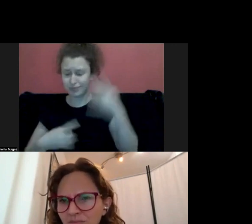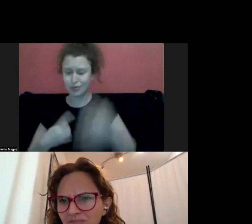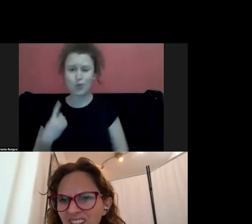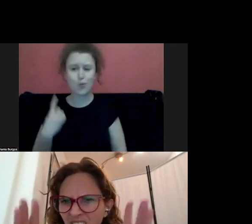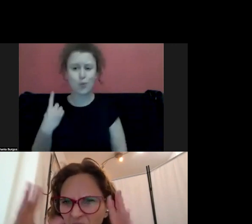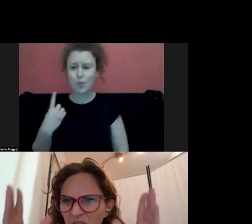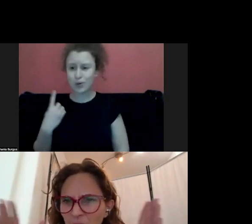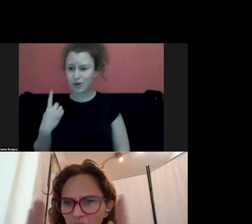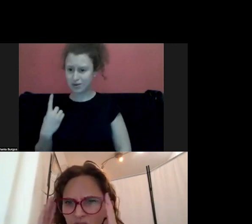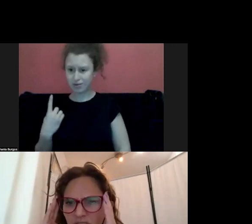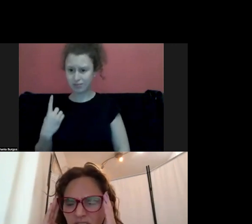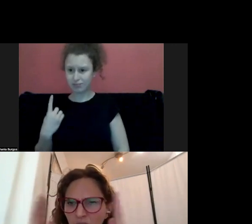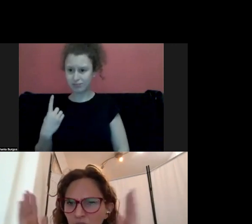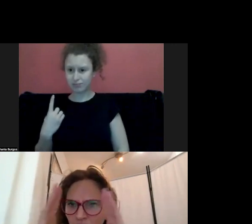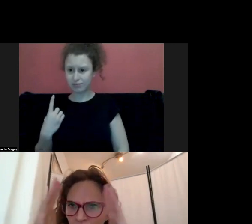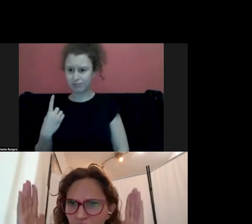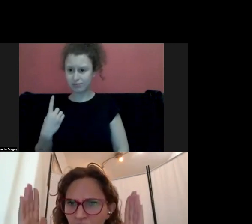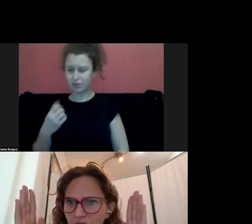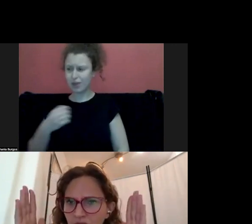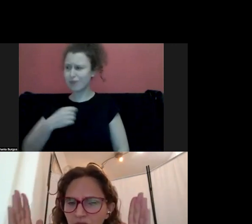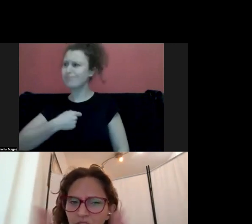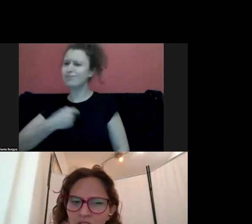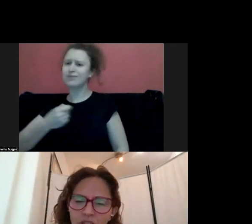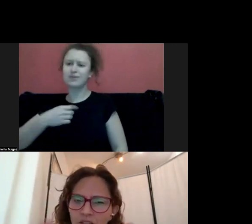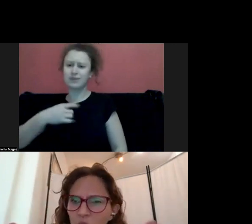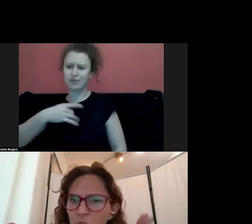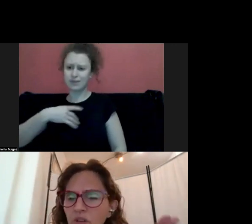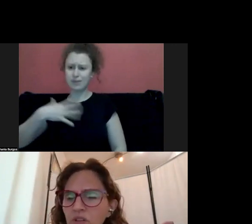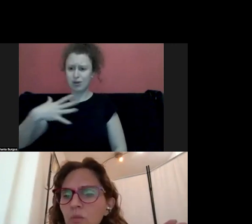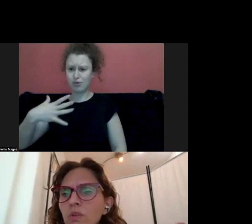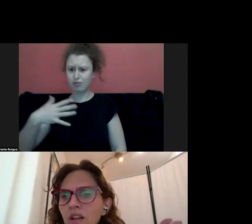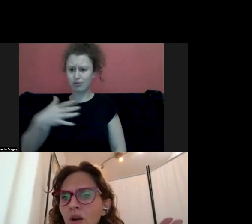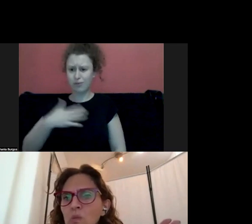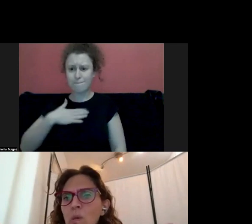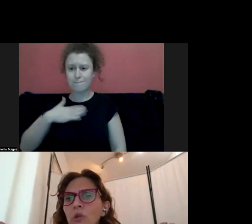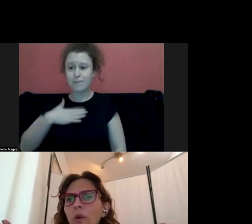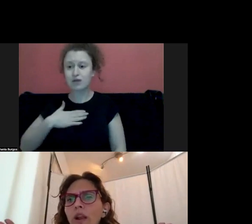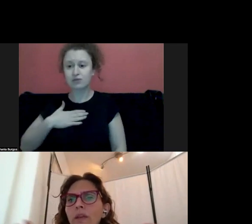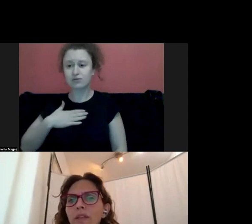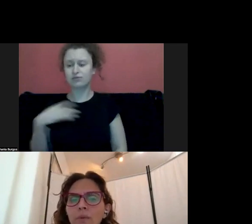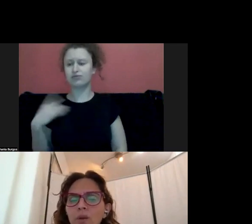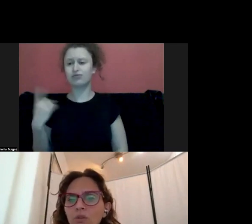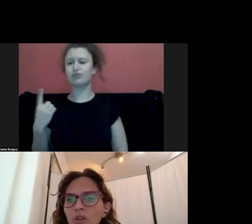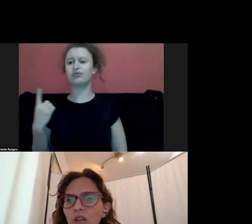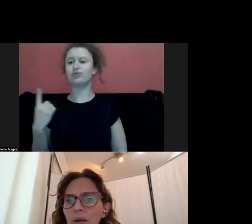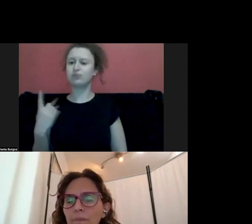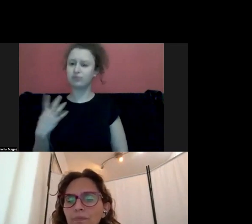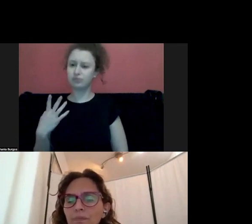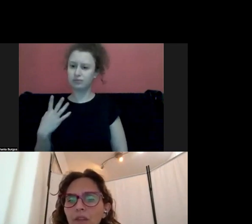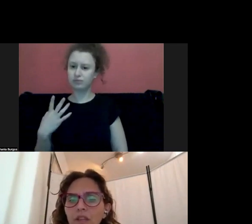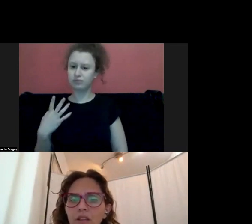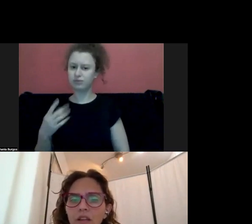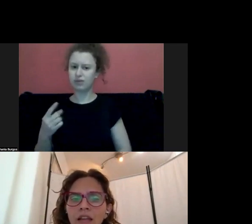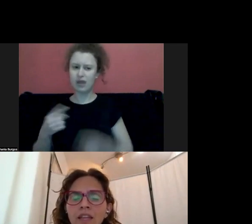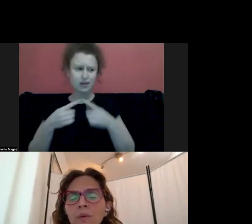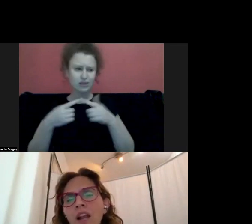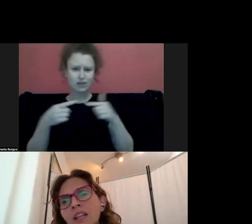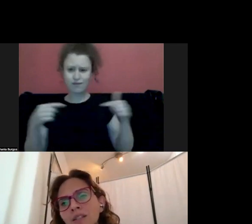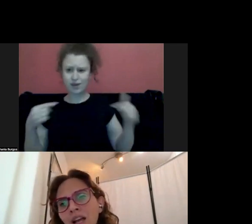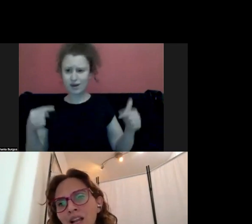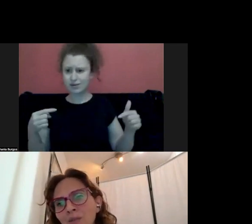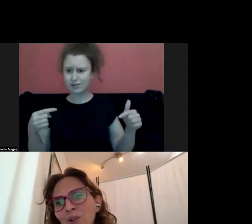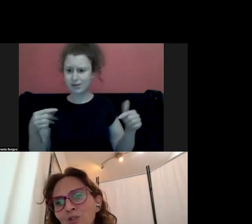los estereotipos en otro sitio, que sí, que nos pueden servir en algún momento de la vida, pero hay